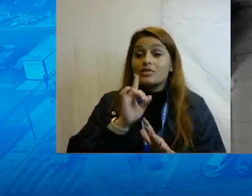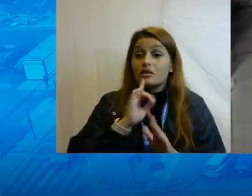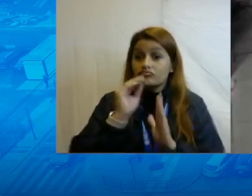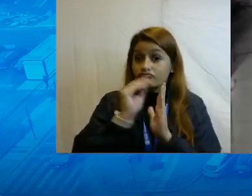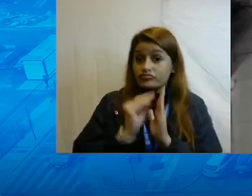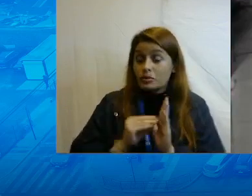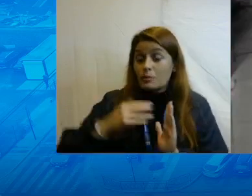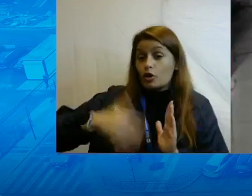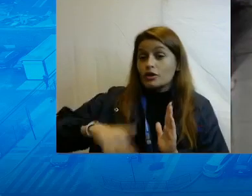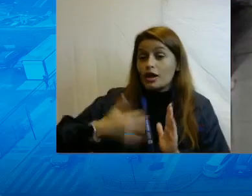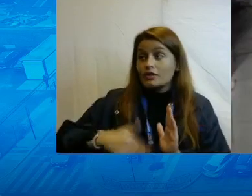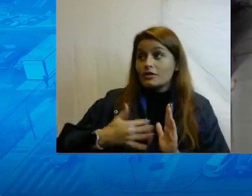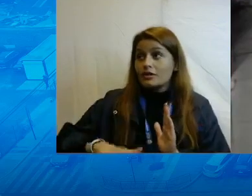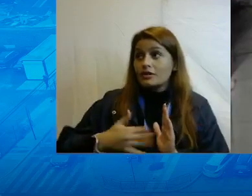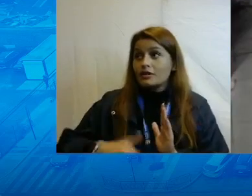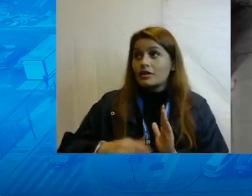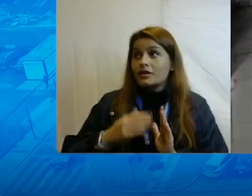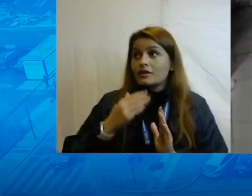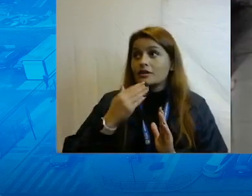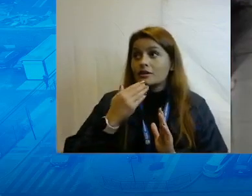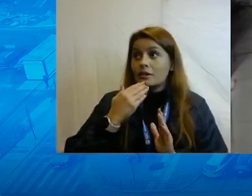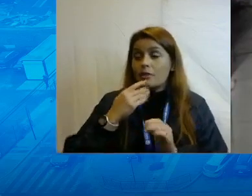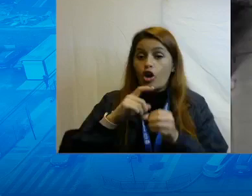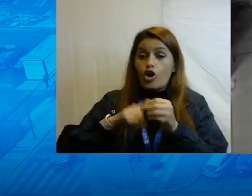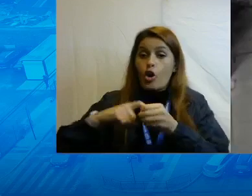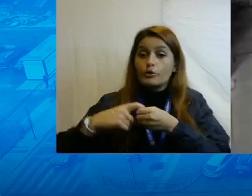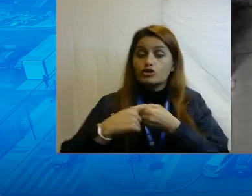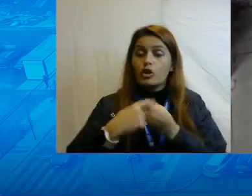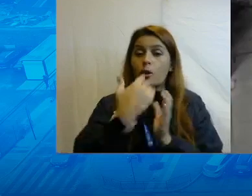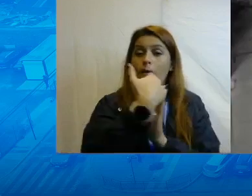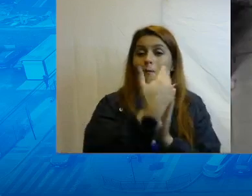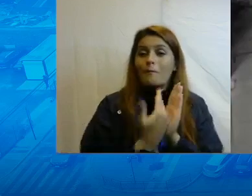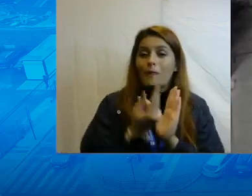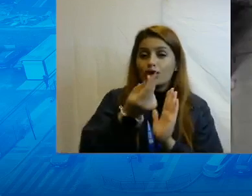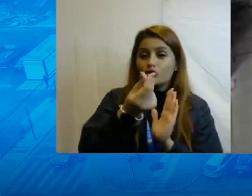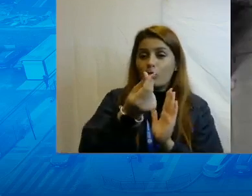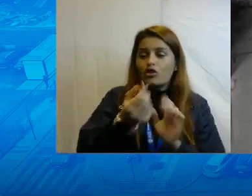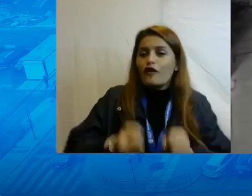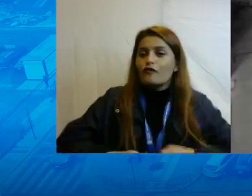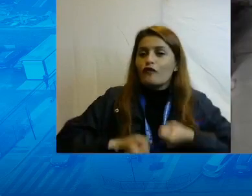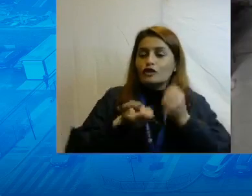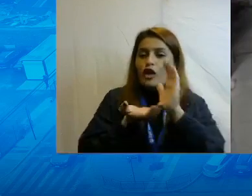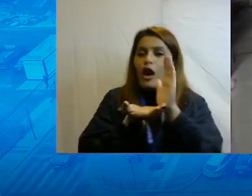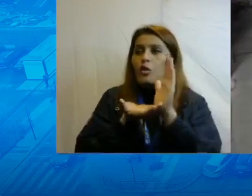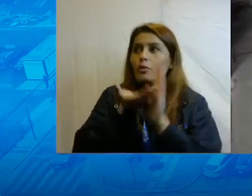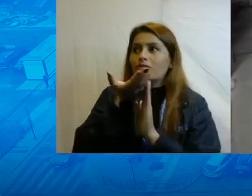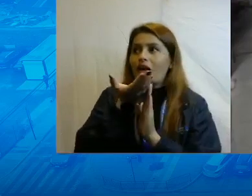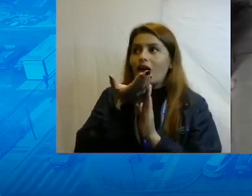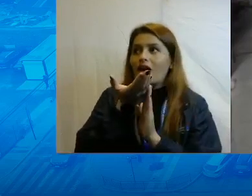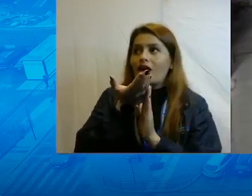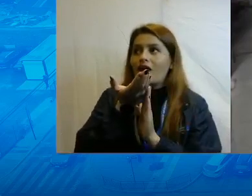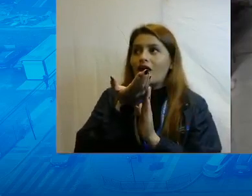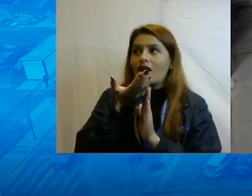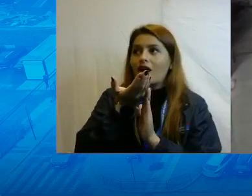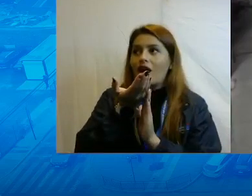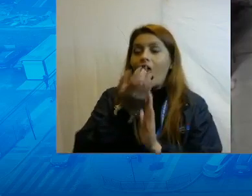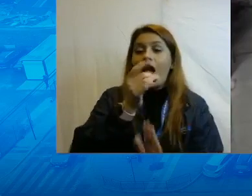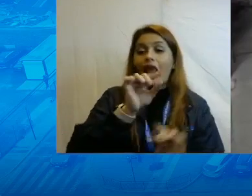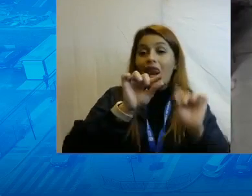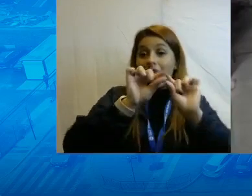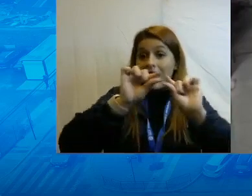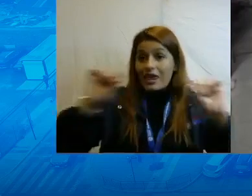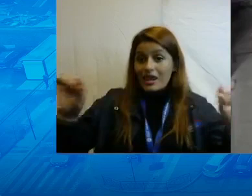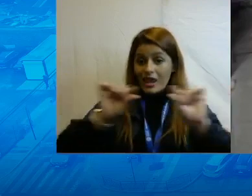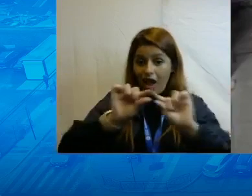más importantes, y ahí agradecer también a la Comisión de Presupuesto, es el esfuerzo de aumentar a cada línea